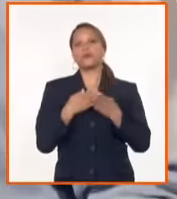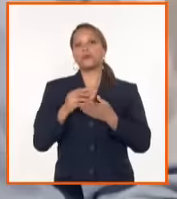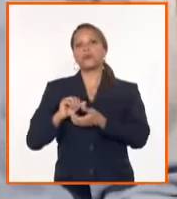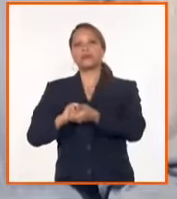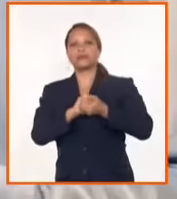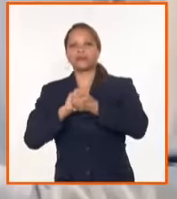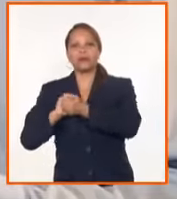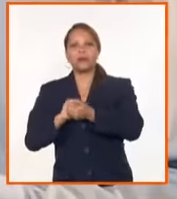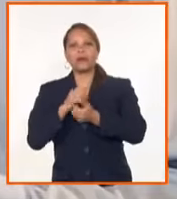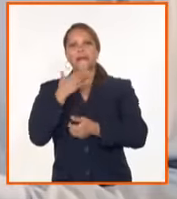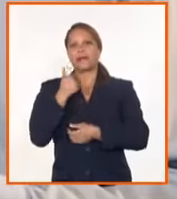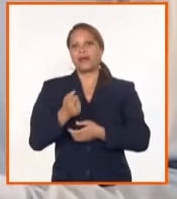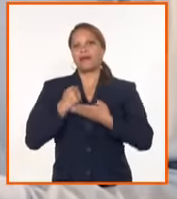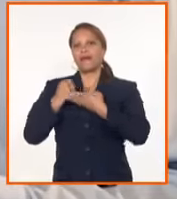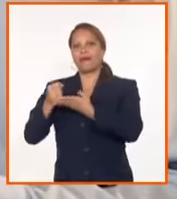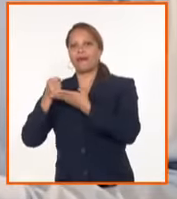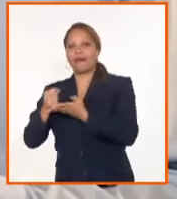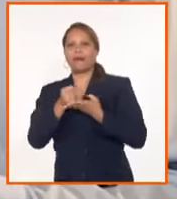más cooperativo,